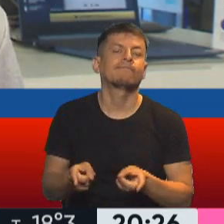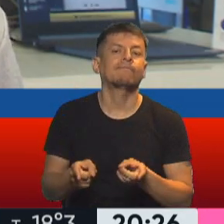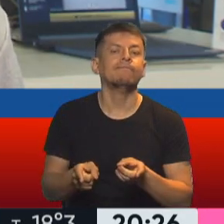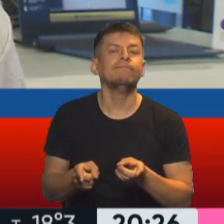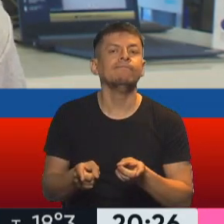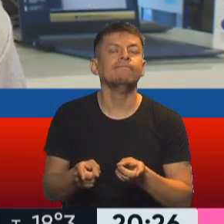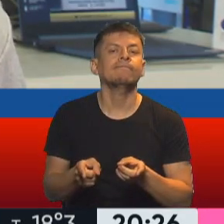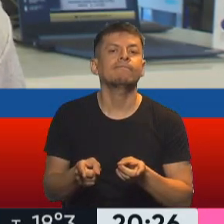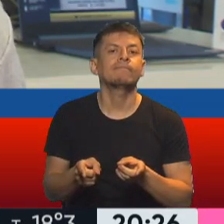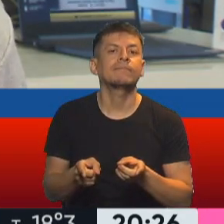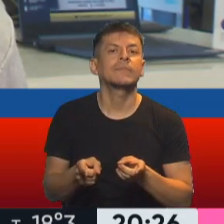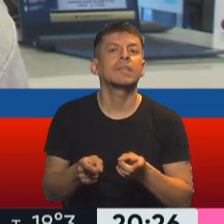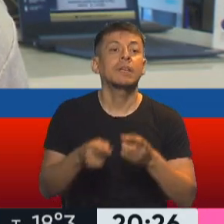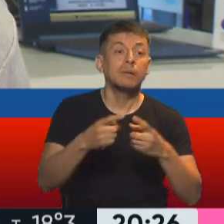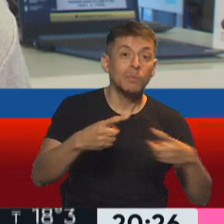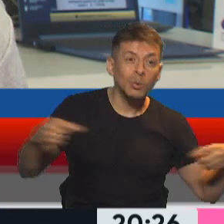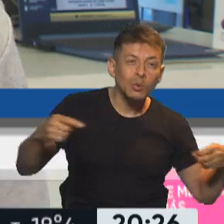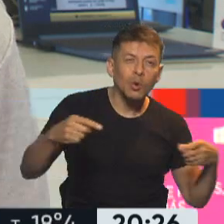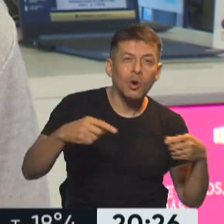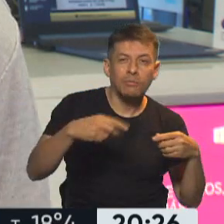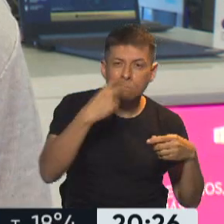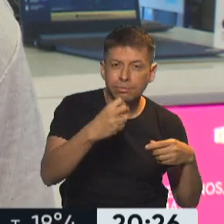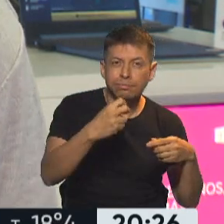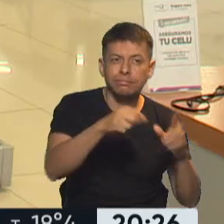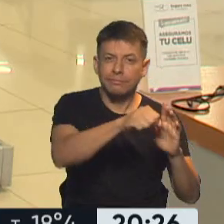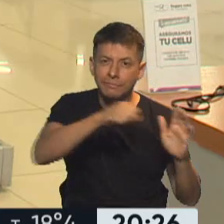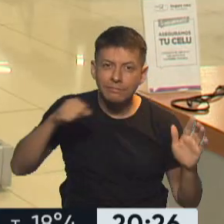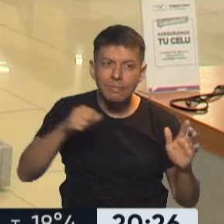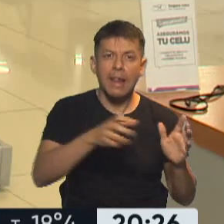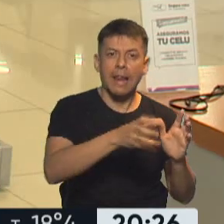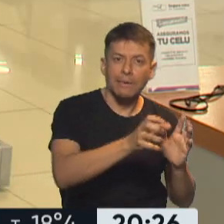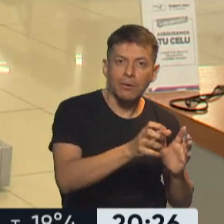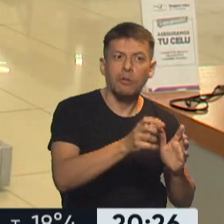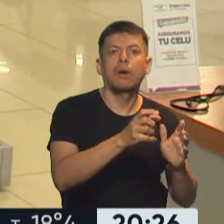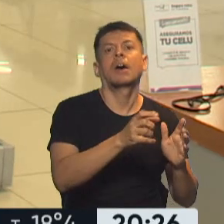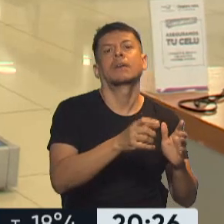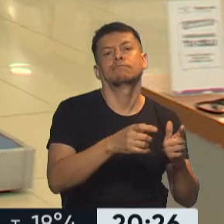mejorando muchísimo la línea de productos de línea blanca. Renovar heladeras, lavarropas, lavavajillas.